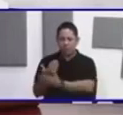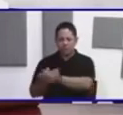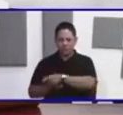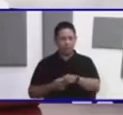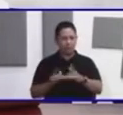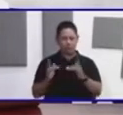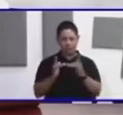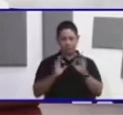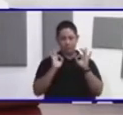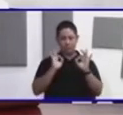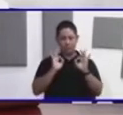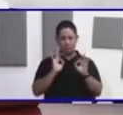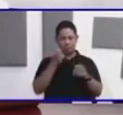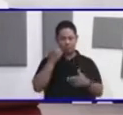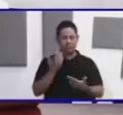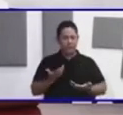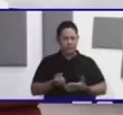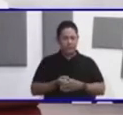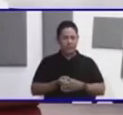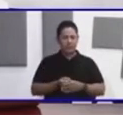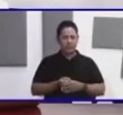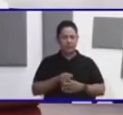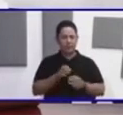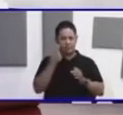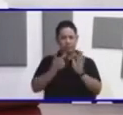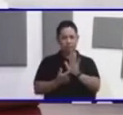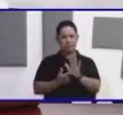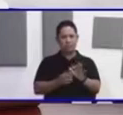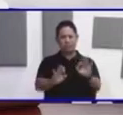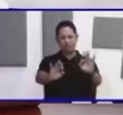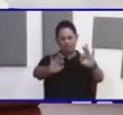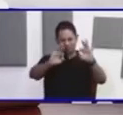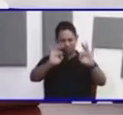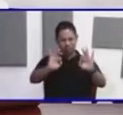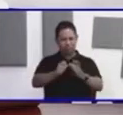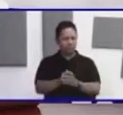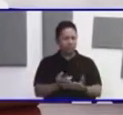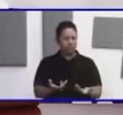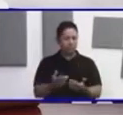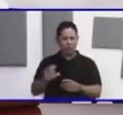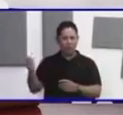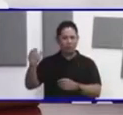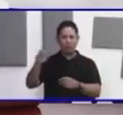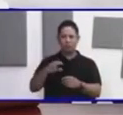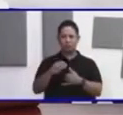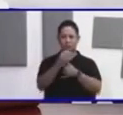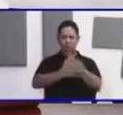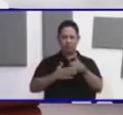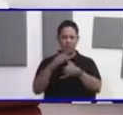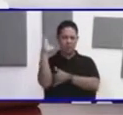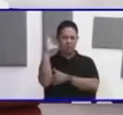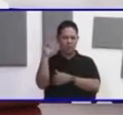son totalmente diferentes y son absolutamente de mayor calidad que las que van a ver que están utilizando en otros municipios y departamentos del